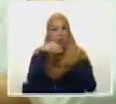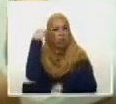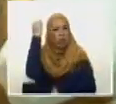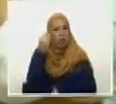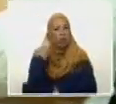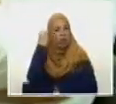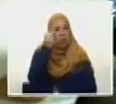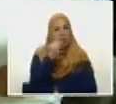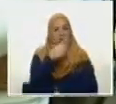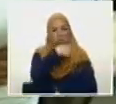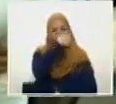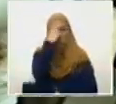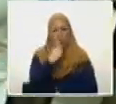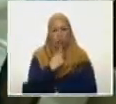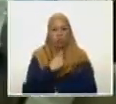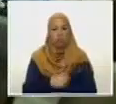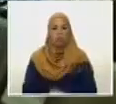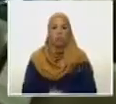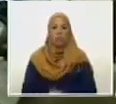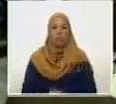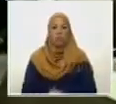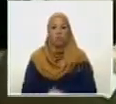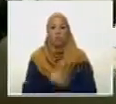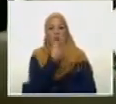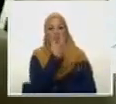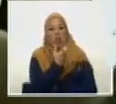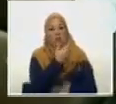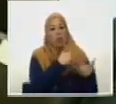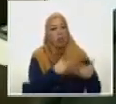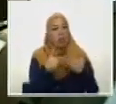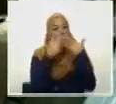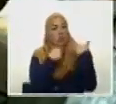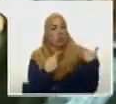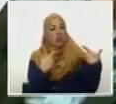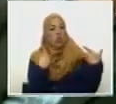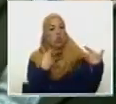autoconvencidos, que les debe algo.